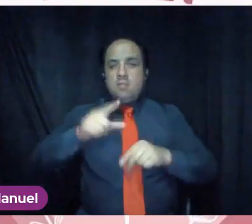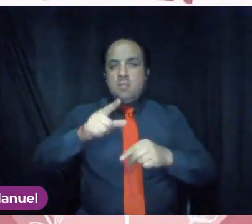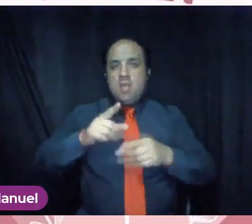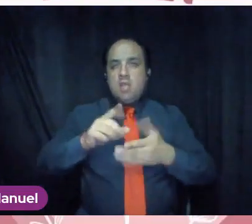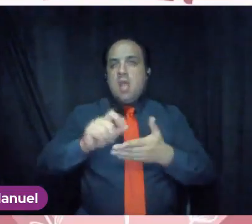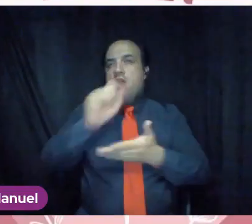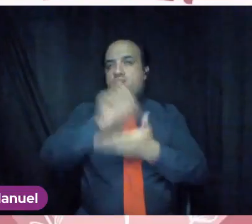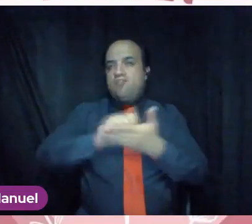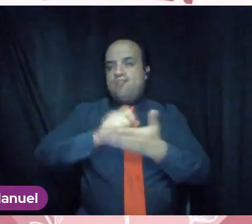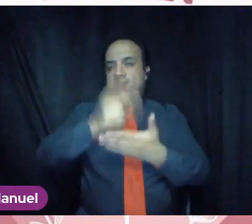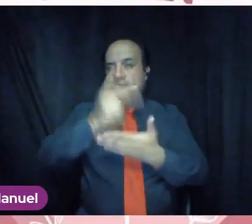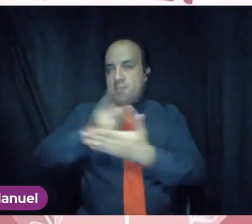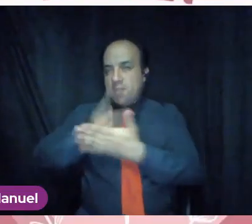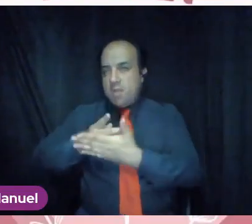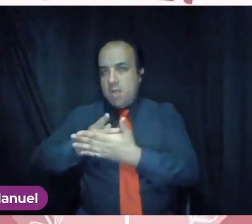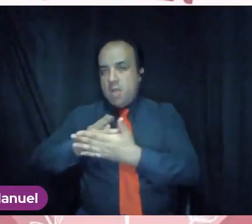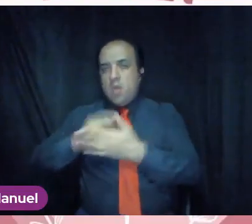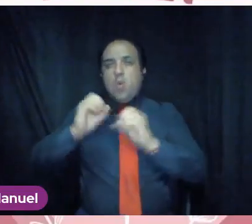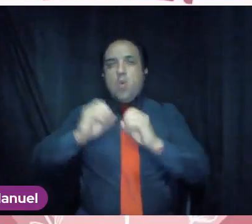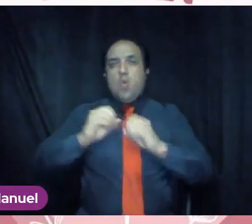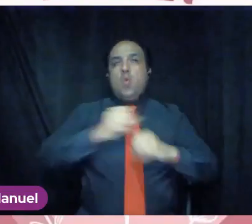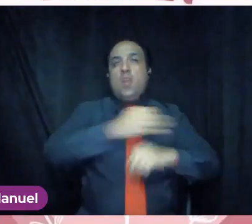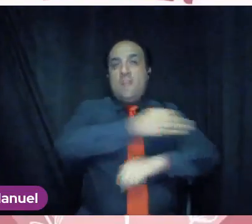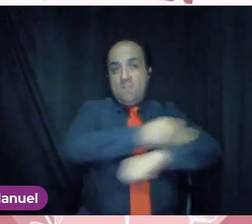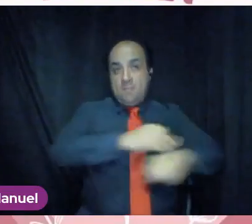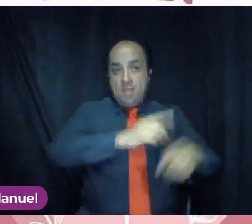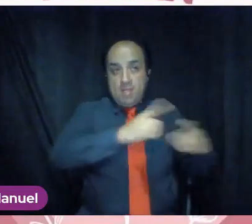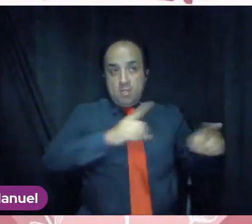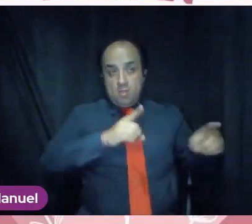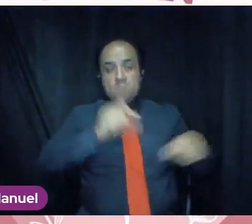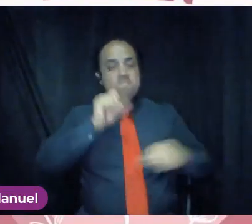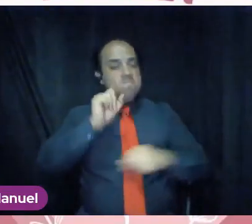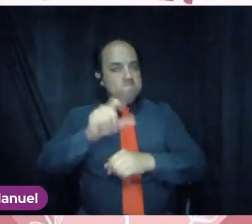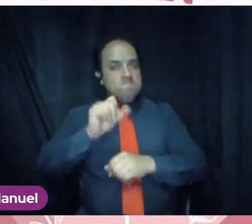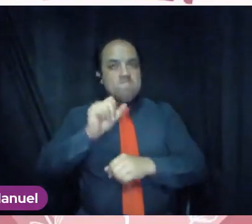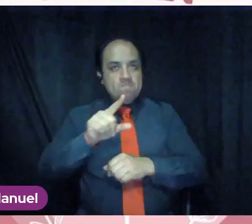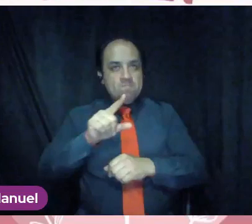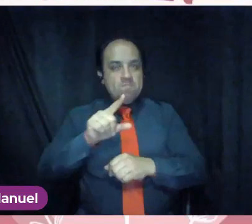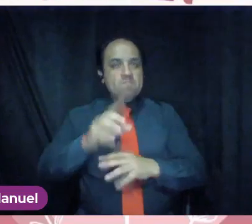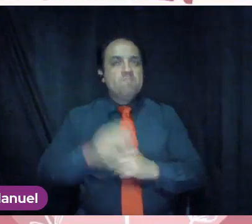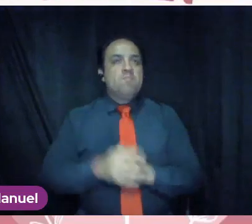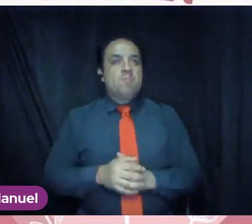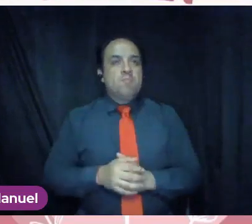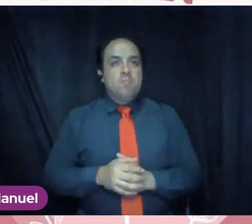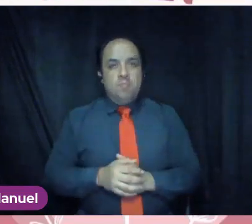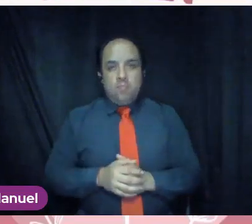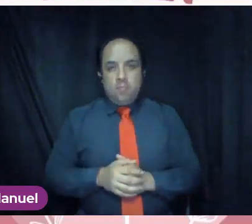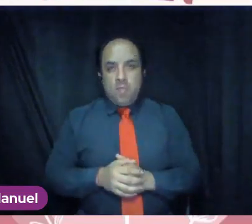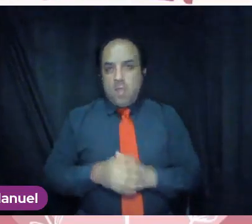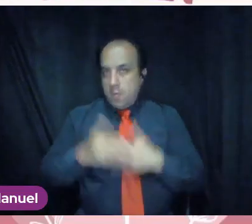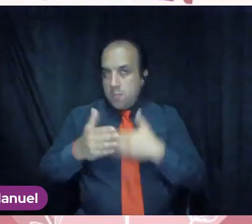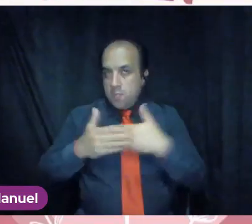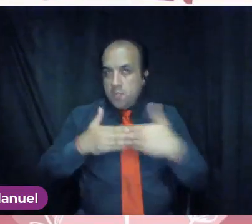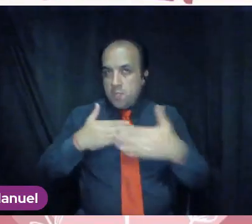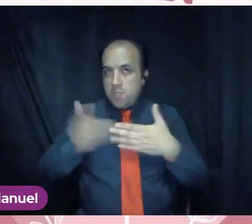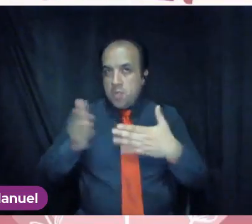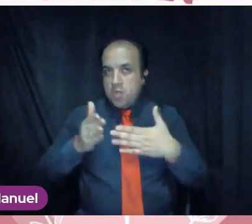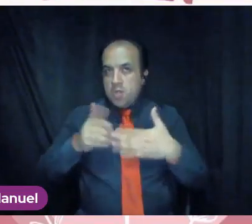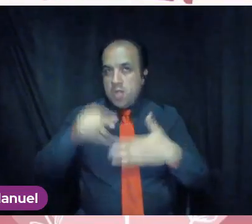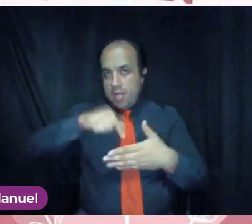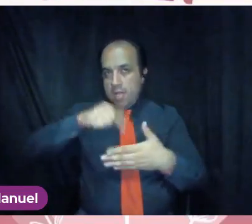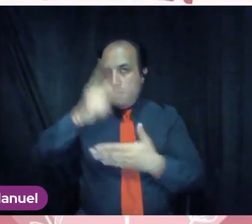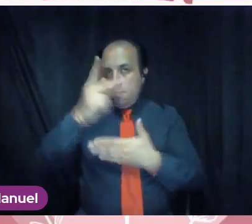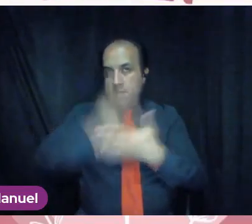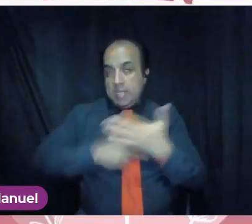el desarrollo familiar. Entonces, también, asimismo, han habido actualizaciones que me parece importante que las